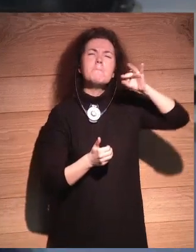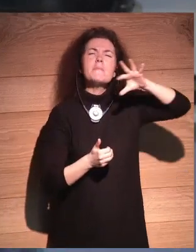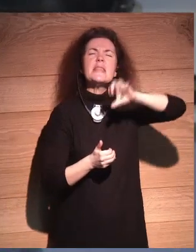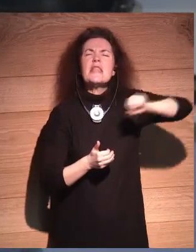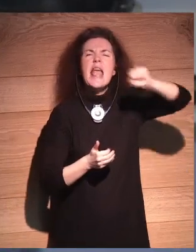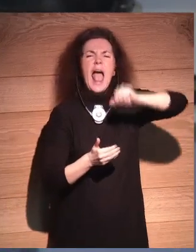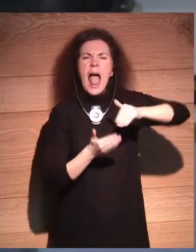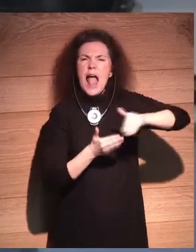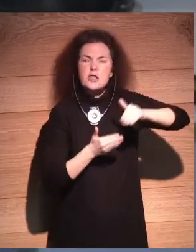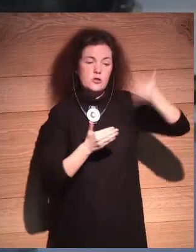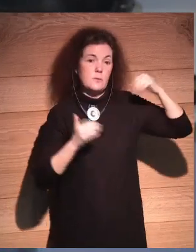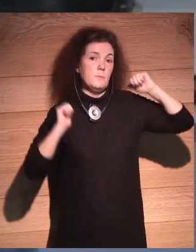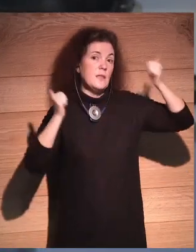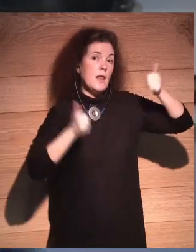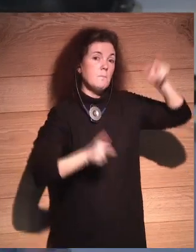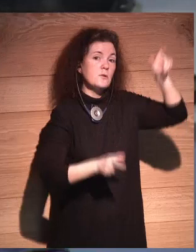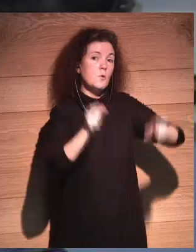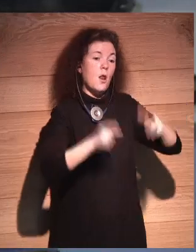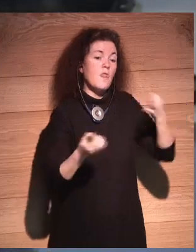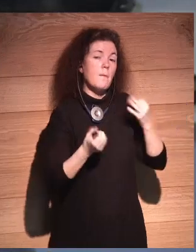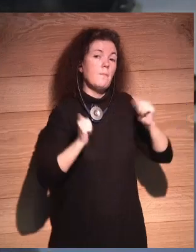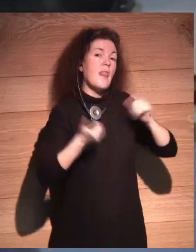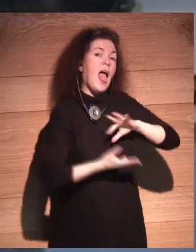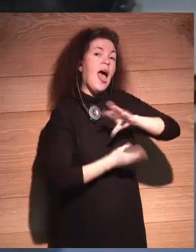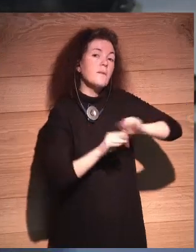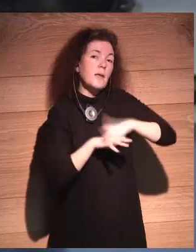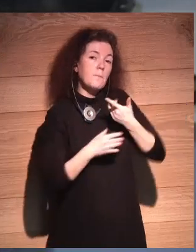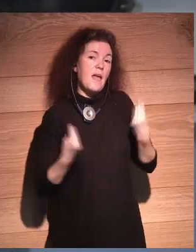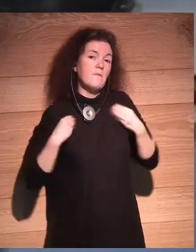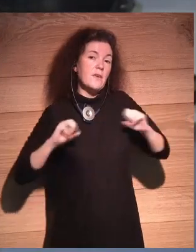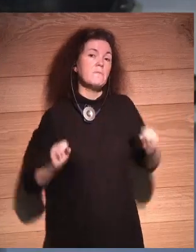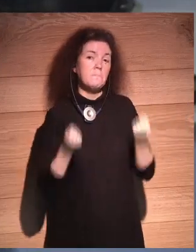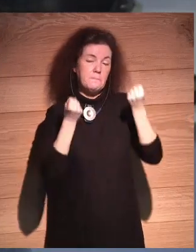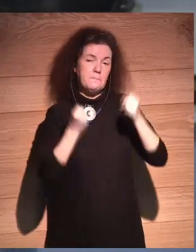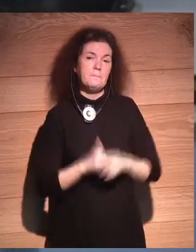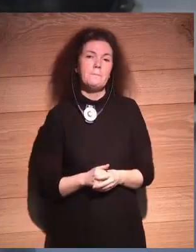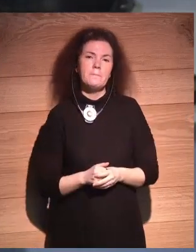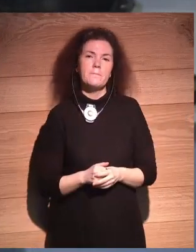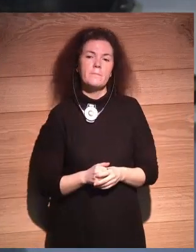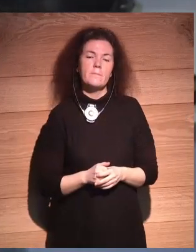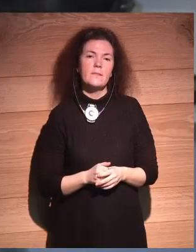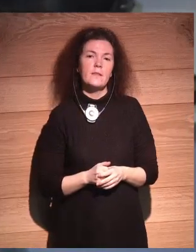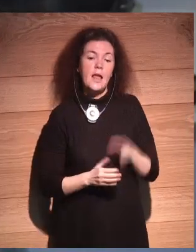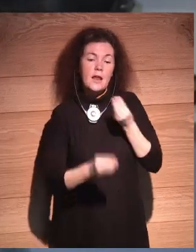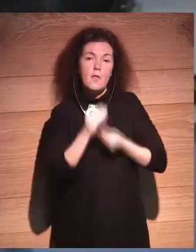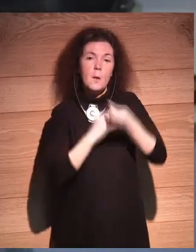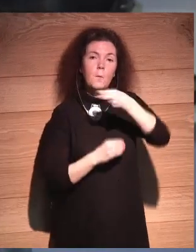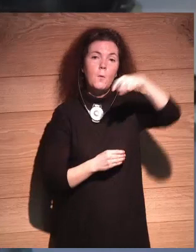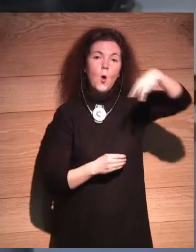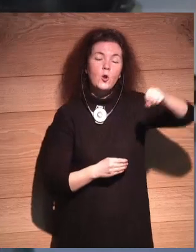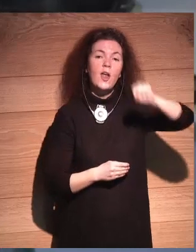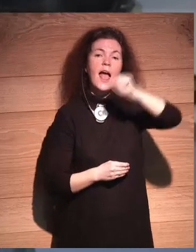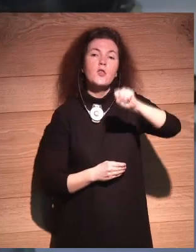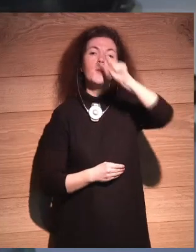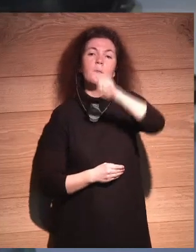tuvo que comenzar a adaptarse para sobrevivir. Nació en Bonn en